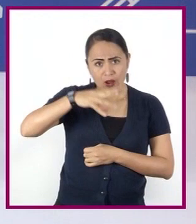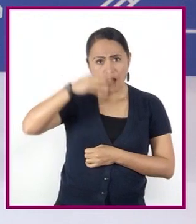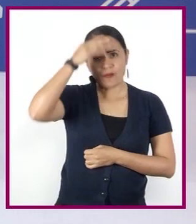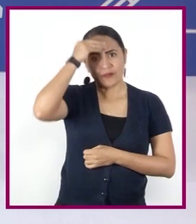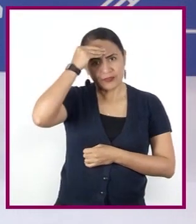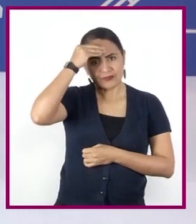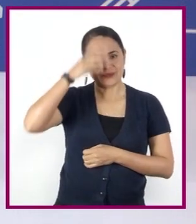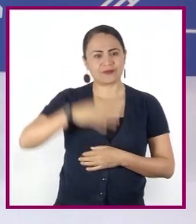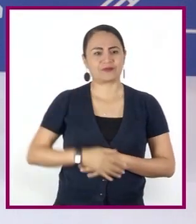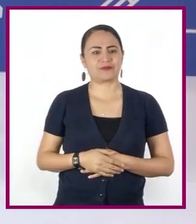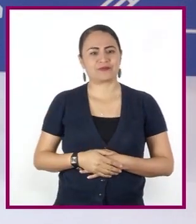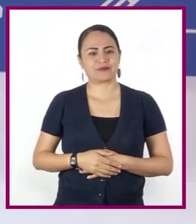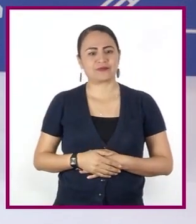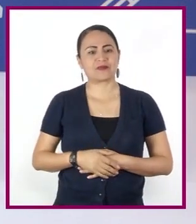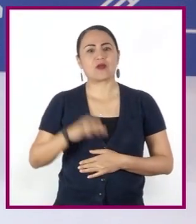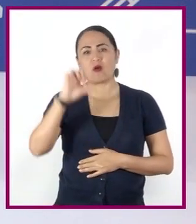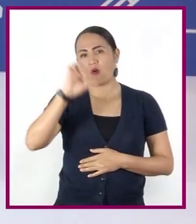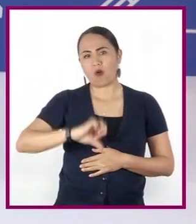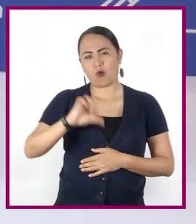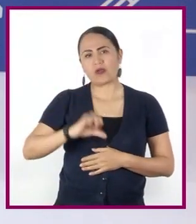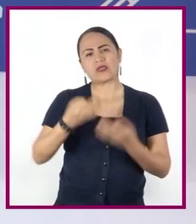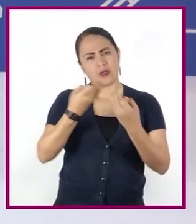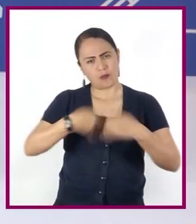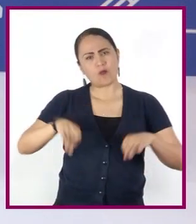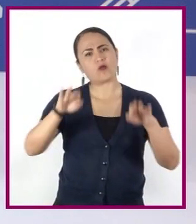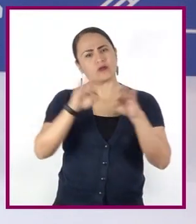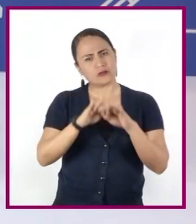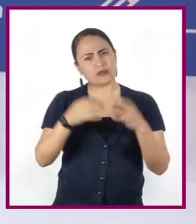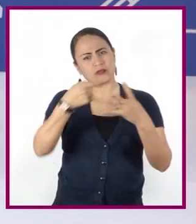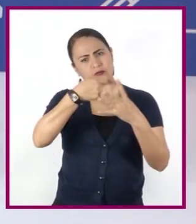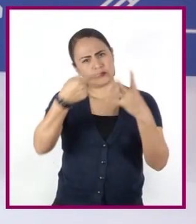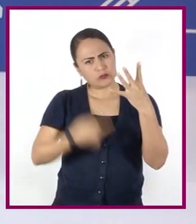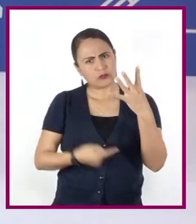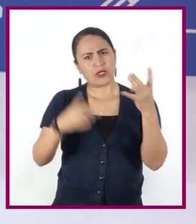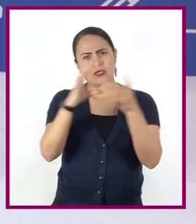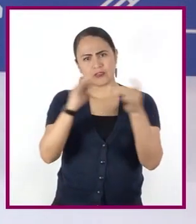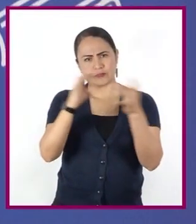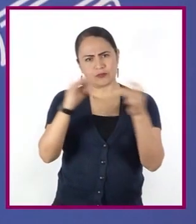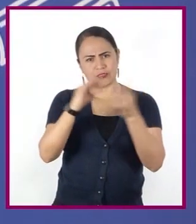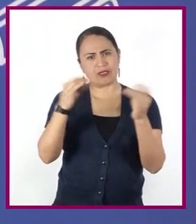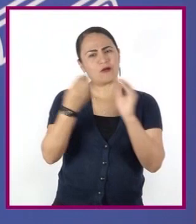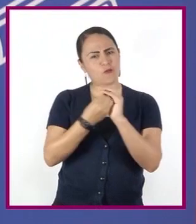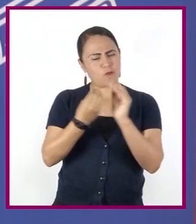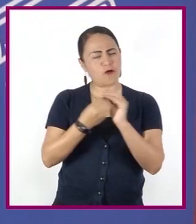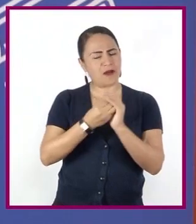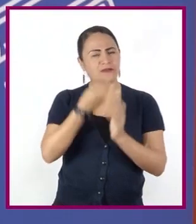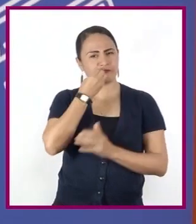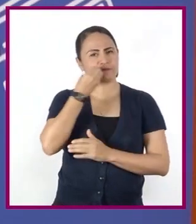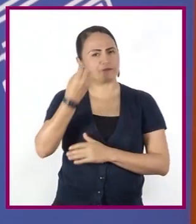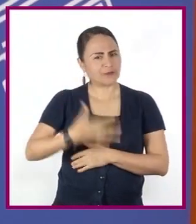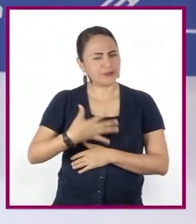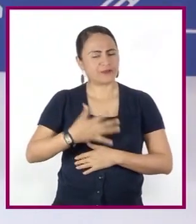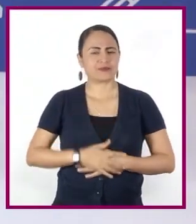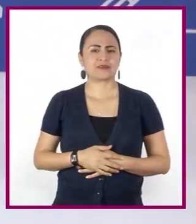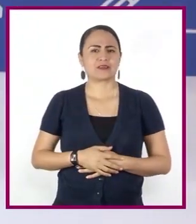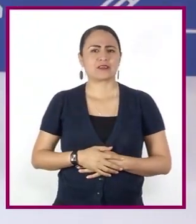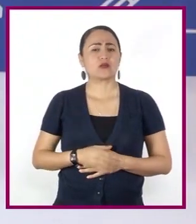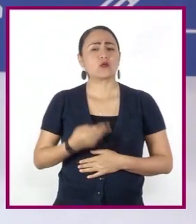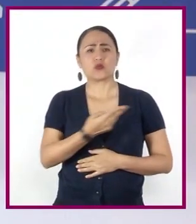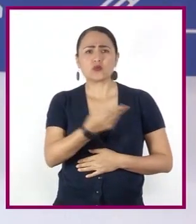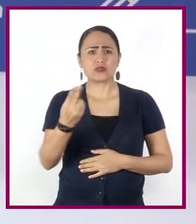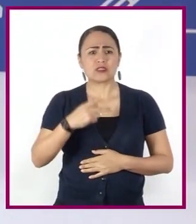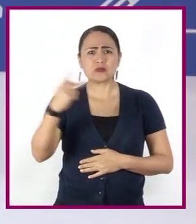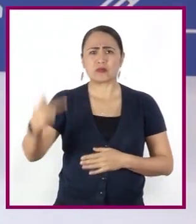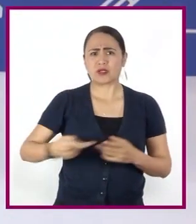trabajo importante que vamos a desarrollar en esta maravillosa sesión. Y si se preguntan por qué estoy